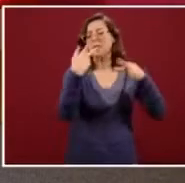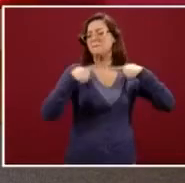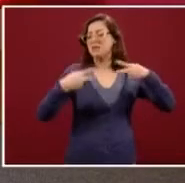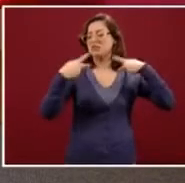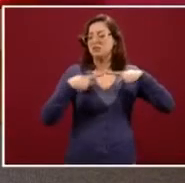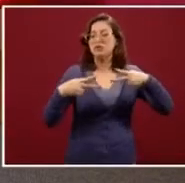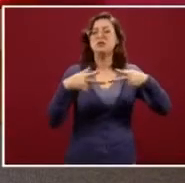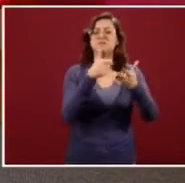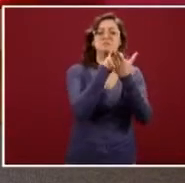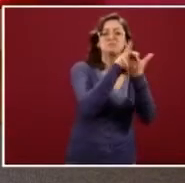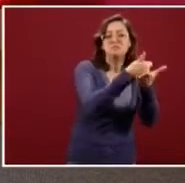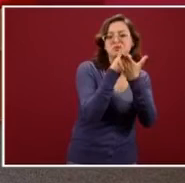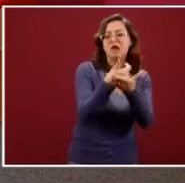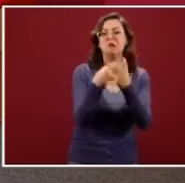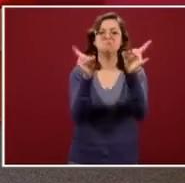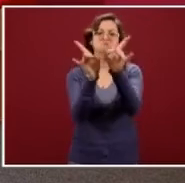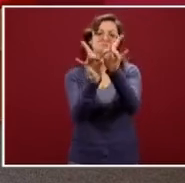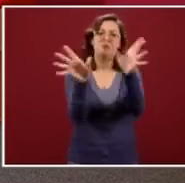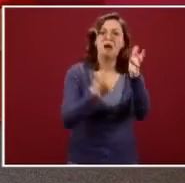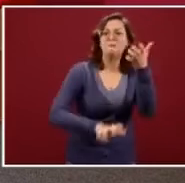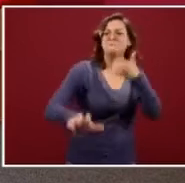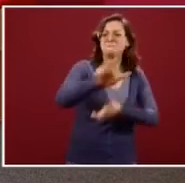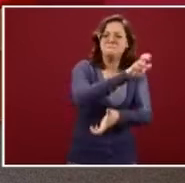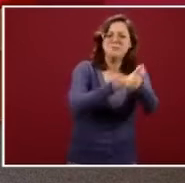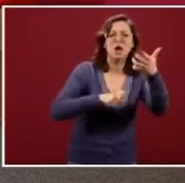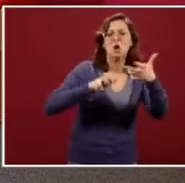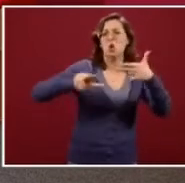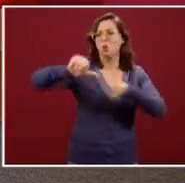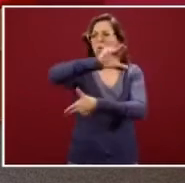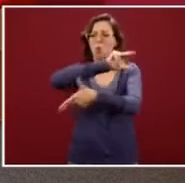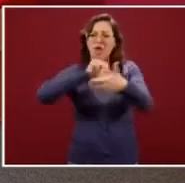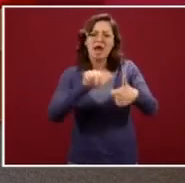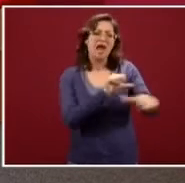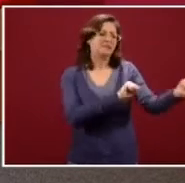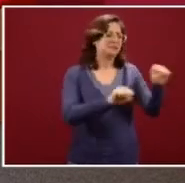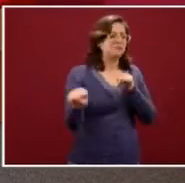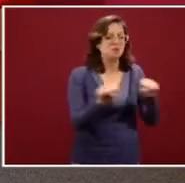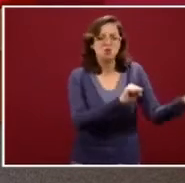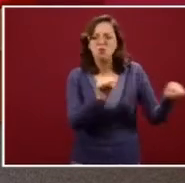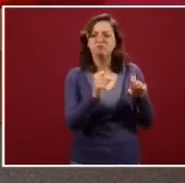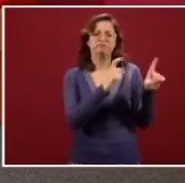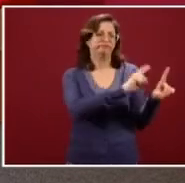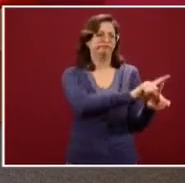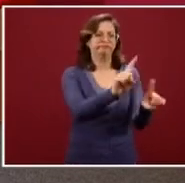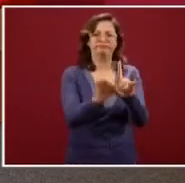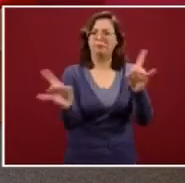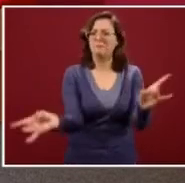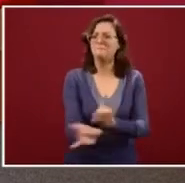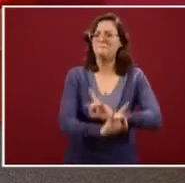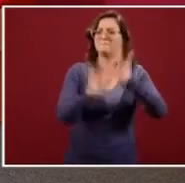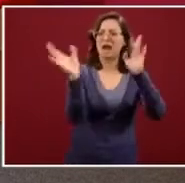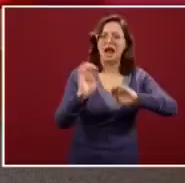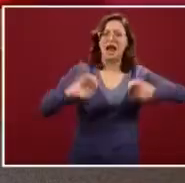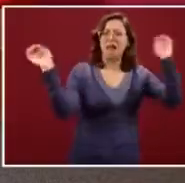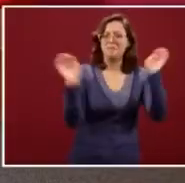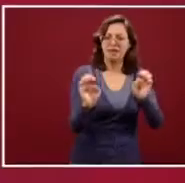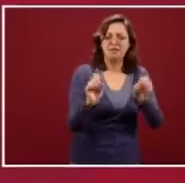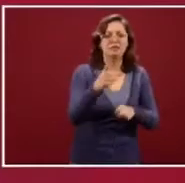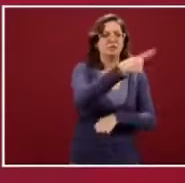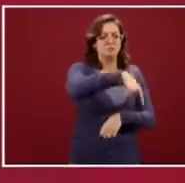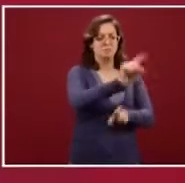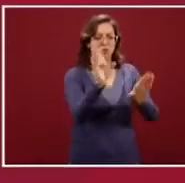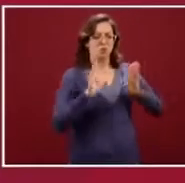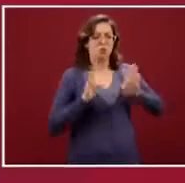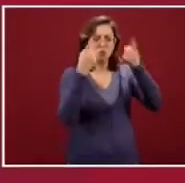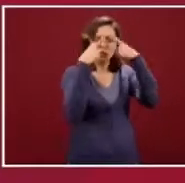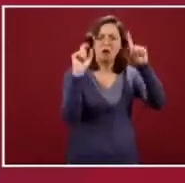en situaciones de necesidad, como pueden ser los huracanes, los temblores, etcétera. Y creo que todos y todas en México sentimos un